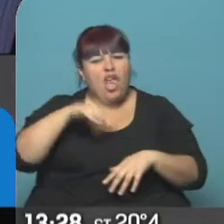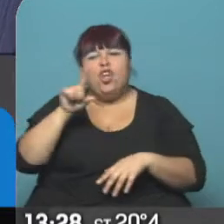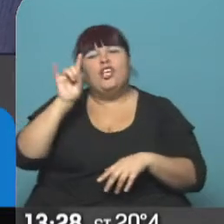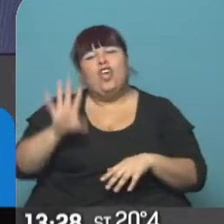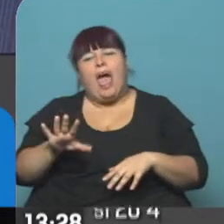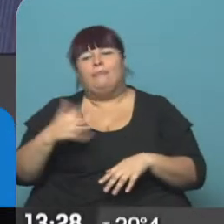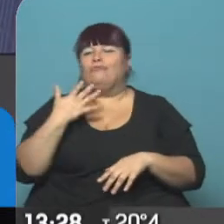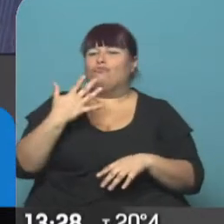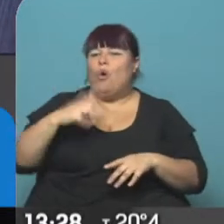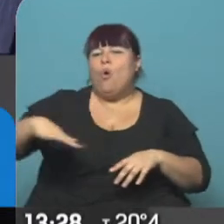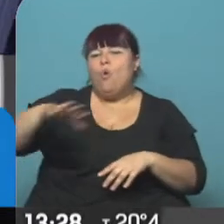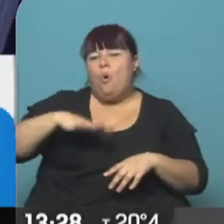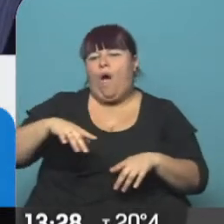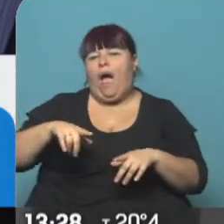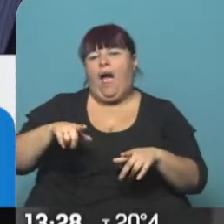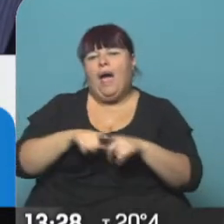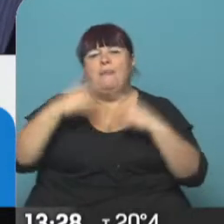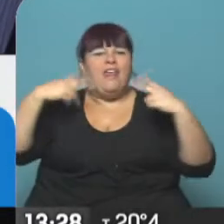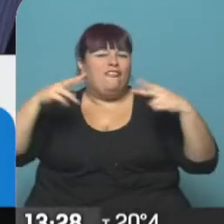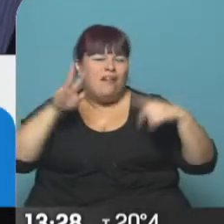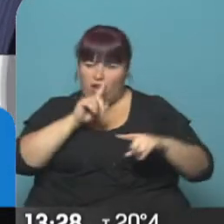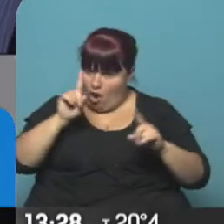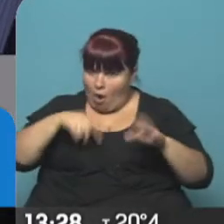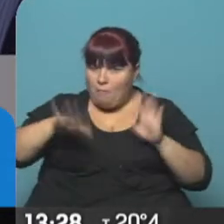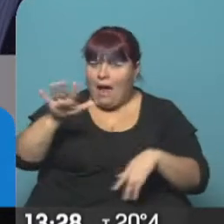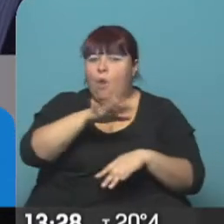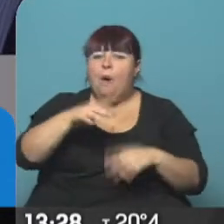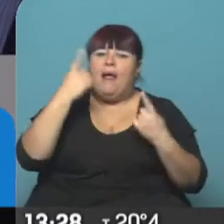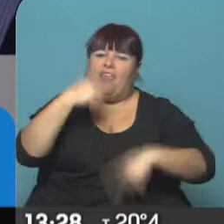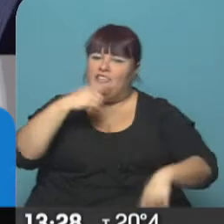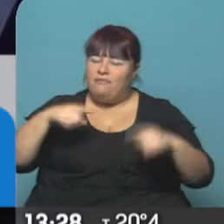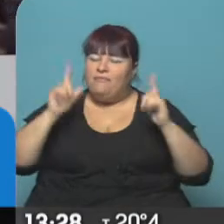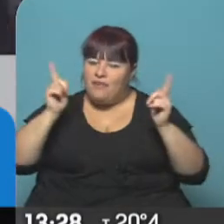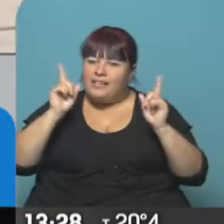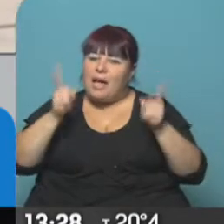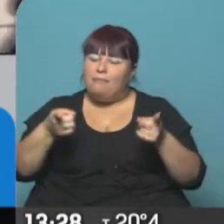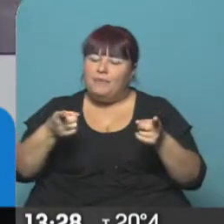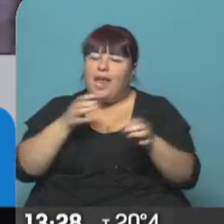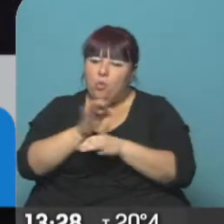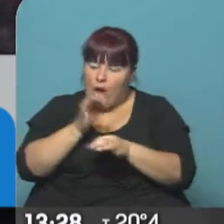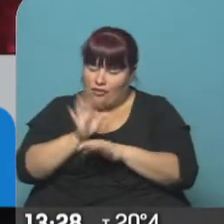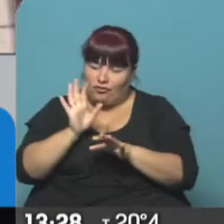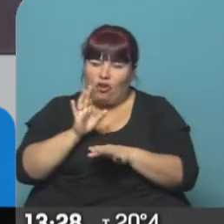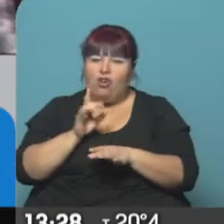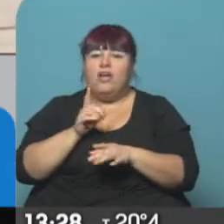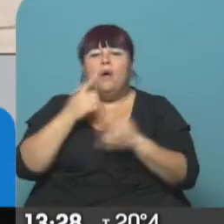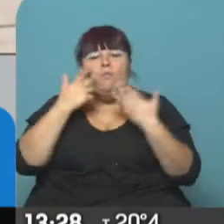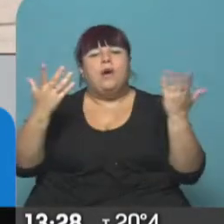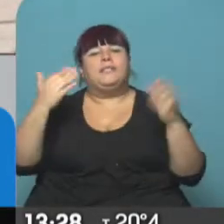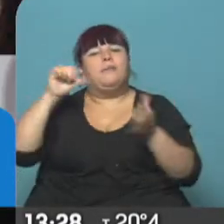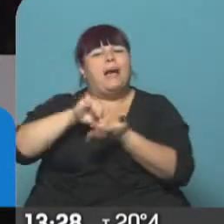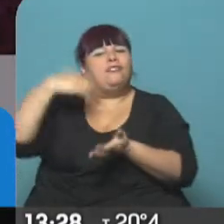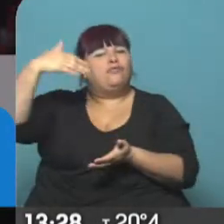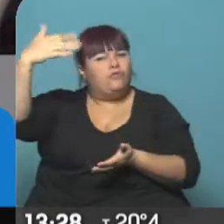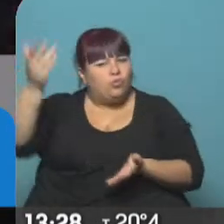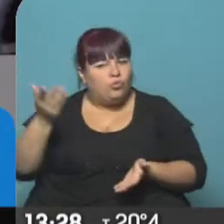esto es un espacio de esparcimiento es más que nada un espacio de diversión y de mostrar tipo de educación y de mostrar un país futuro